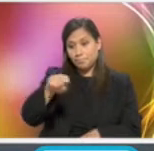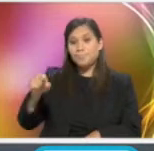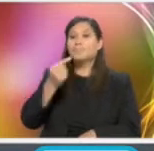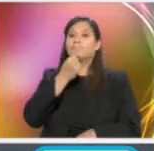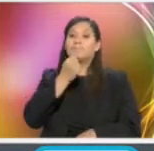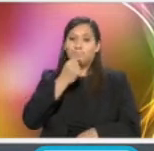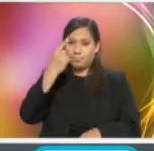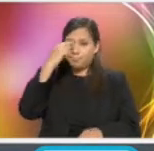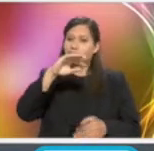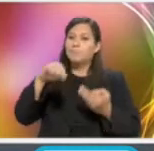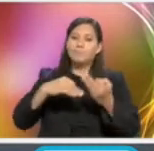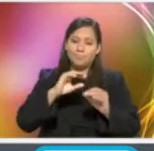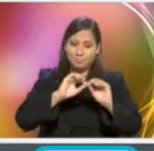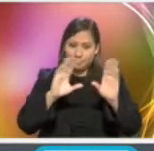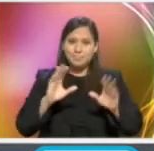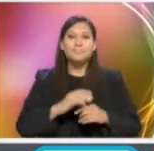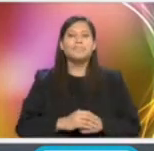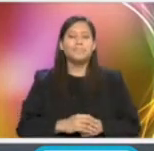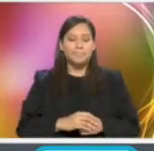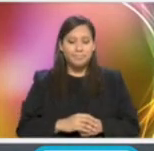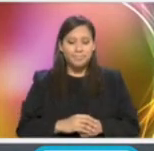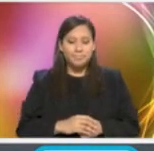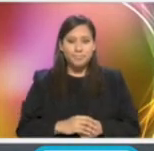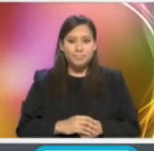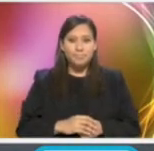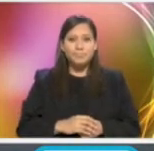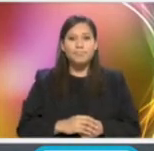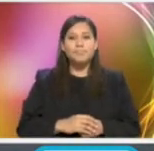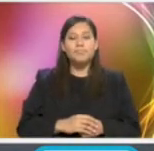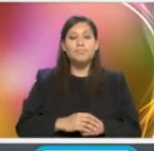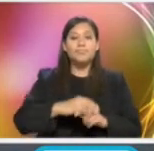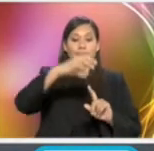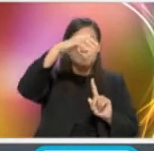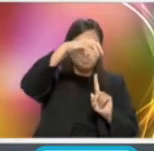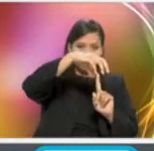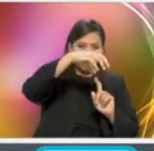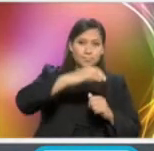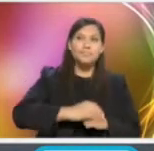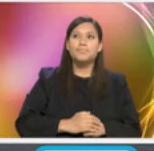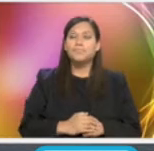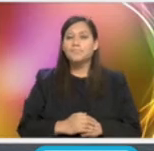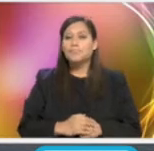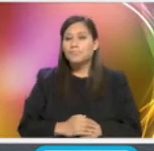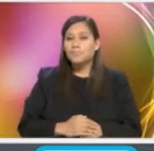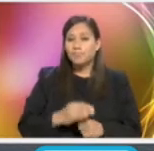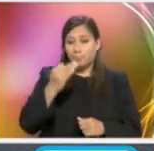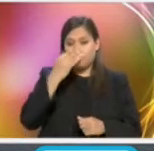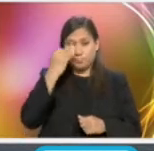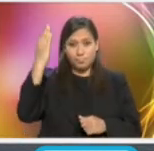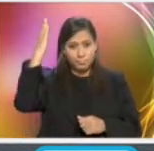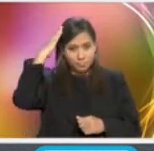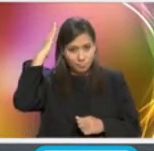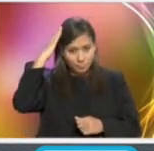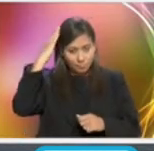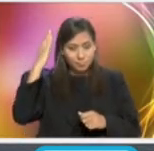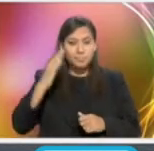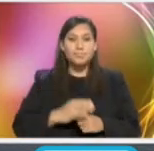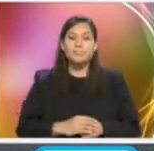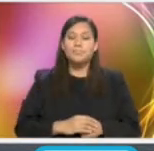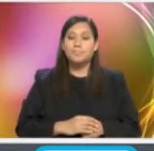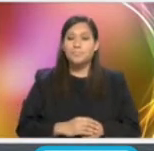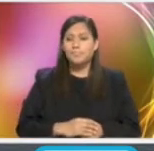sí, para todos, sí, claro. yo creo que sí. 1 kilogramo de champiñones rebanados, medio kilogramo de flor de calabaza sin tallo